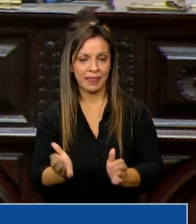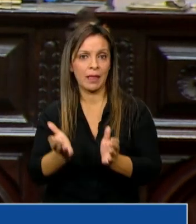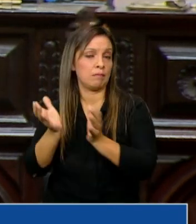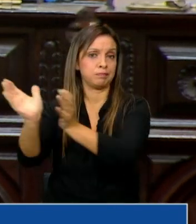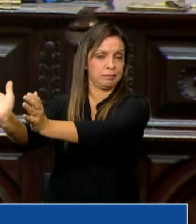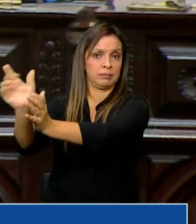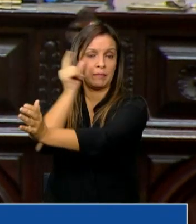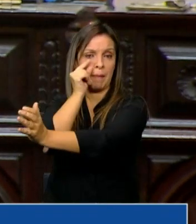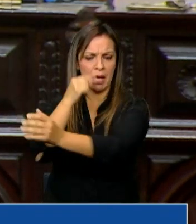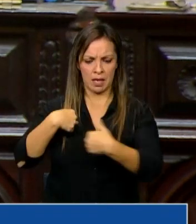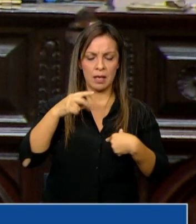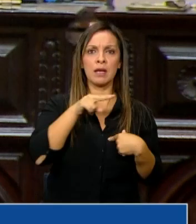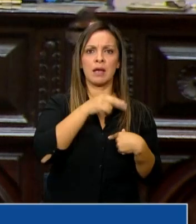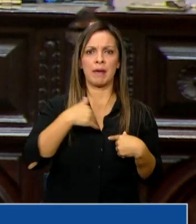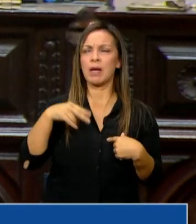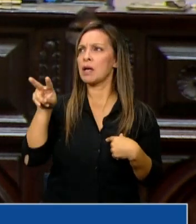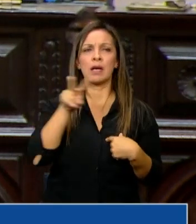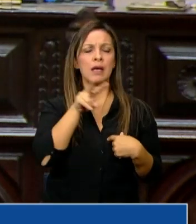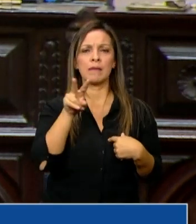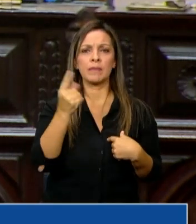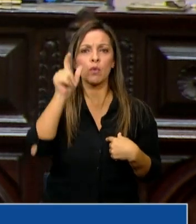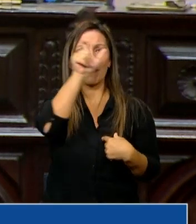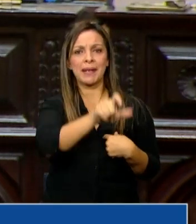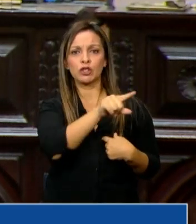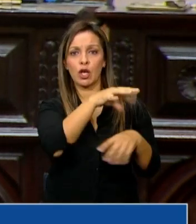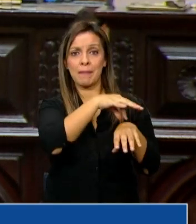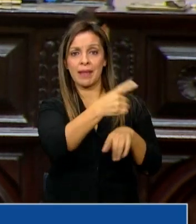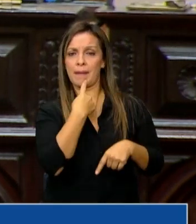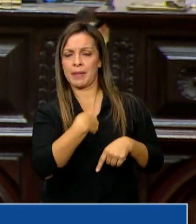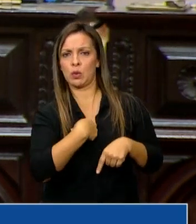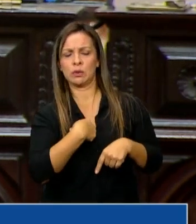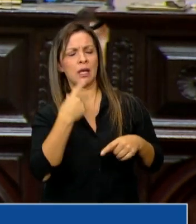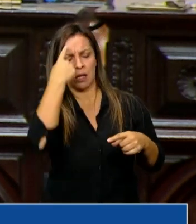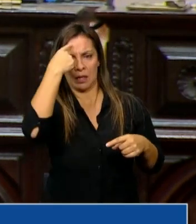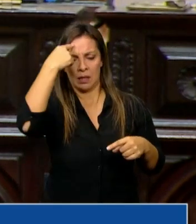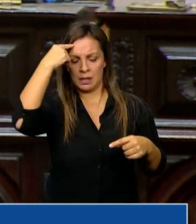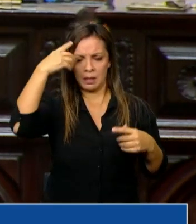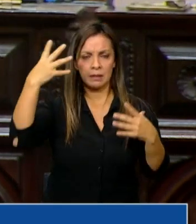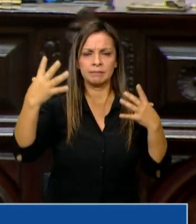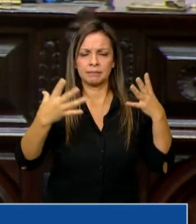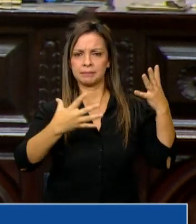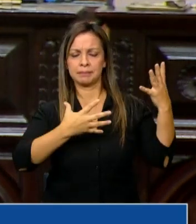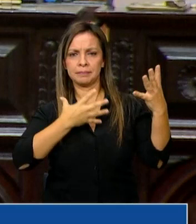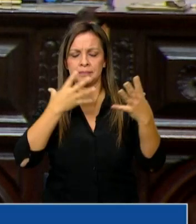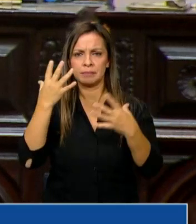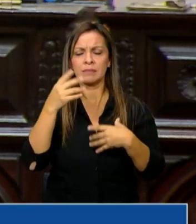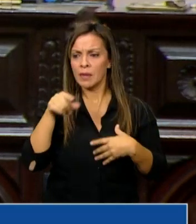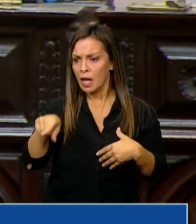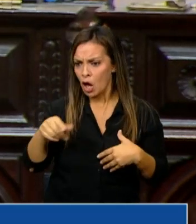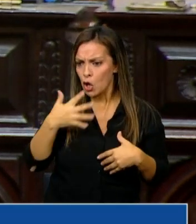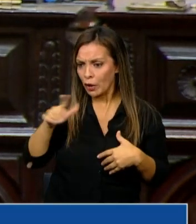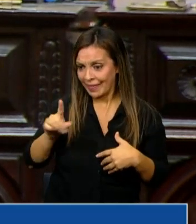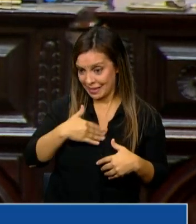mundo. La pregunta, hecha por una de las personas del servicio médico, sigue haciendo eco en su cabeza. No entendiste, mamá,